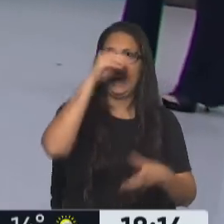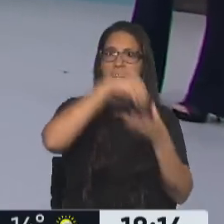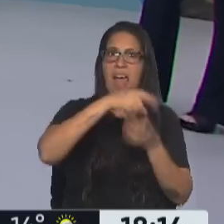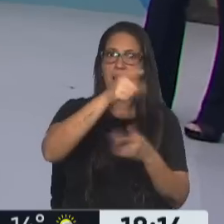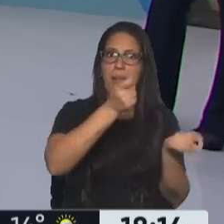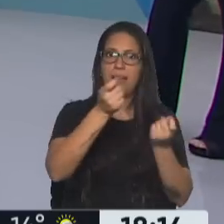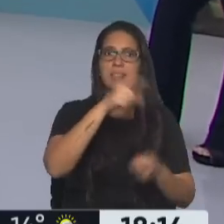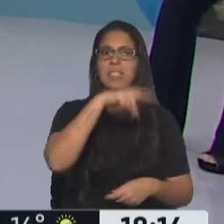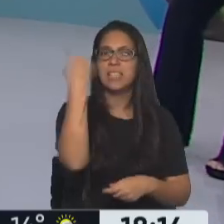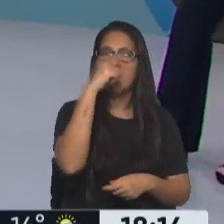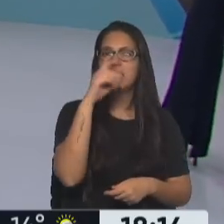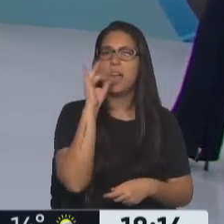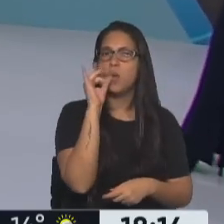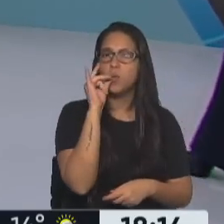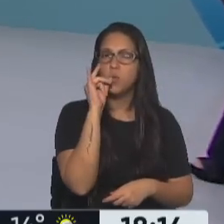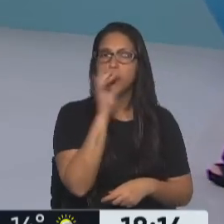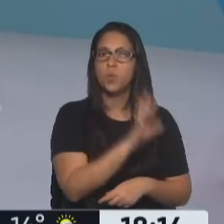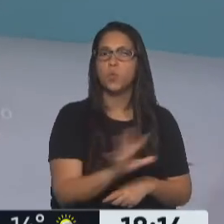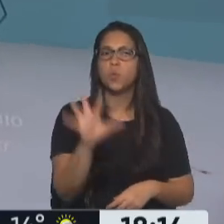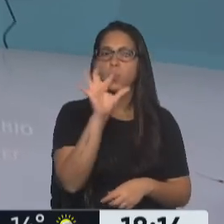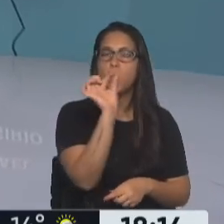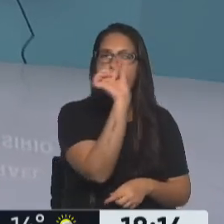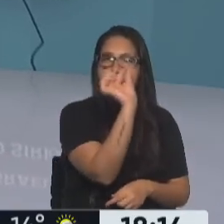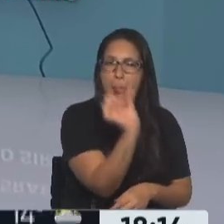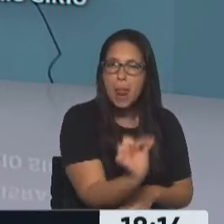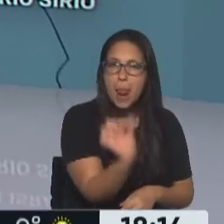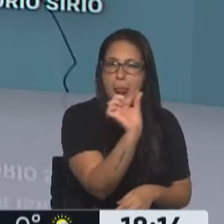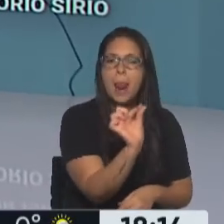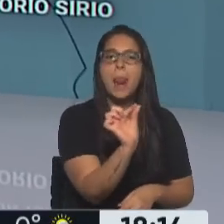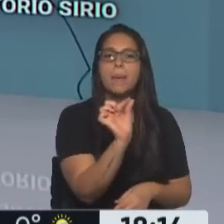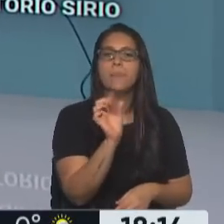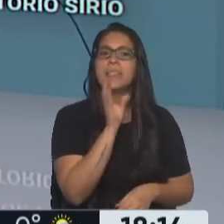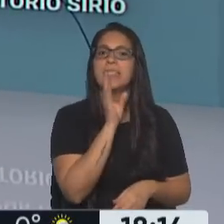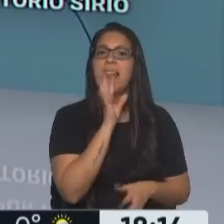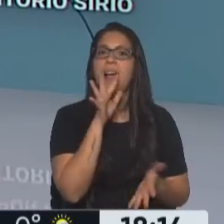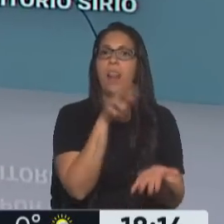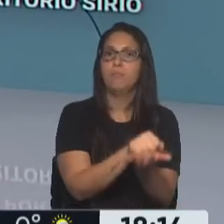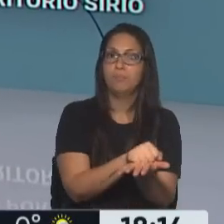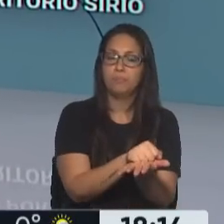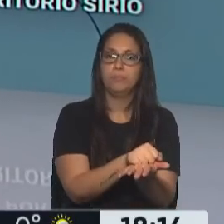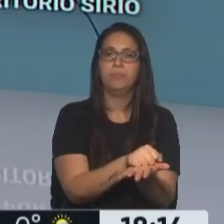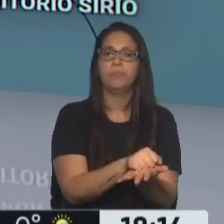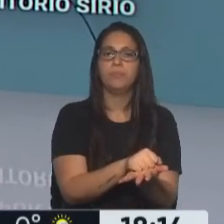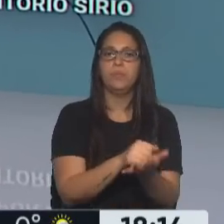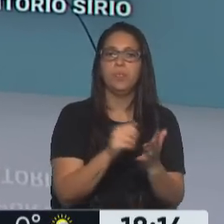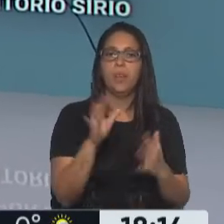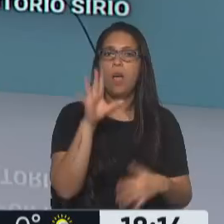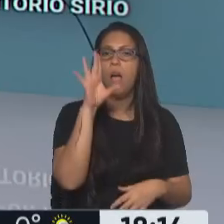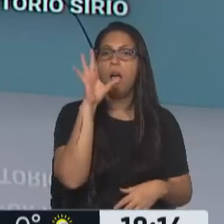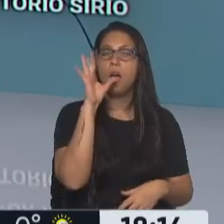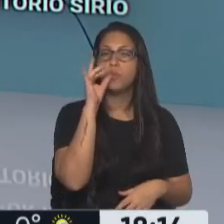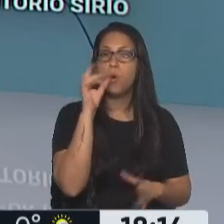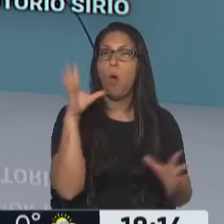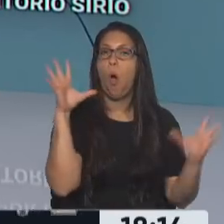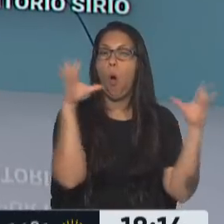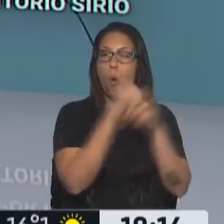en celeste, en azul, las alturas del Golán, territorio sirio ocupado por Israel, y en un violeta o azul más fuerte, las